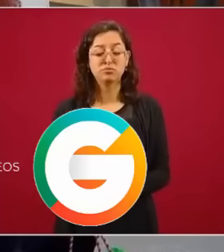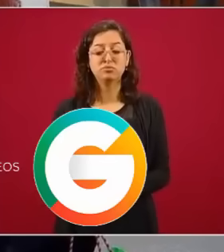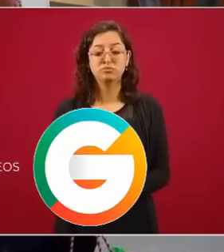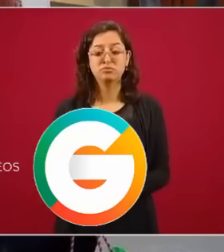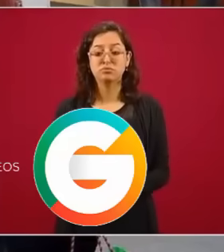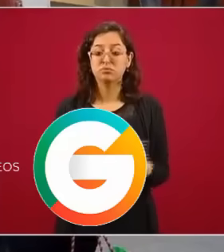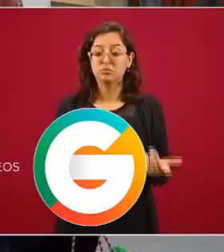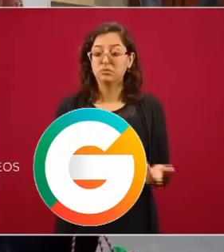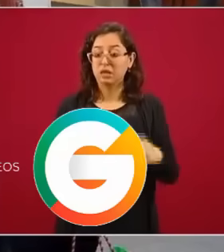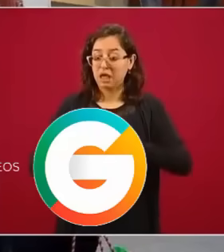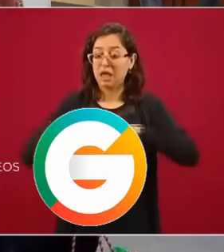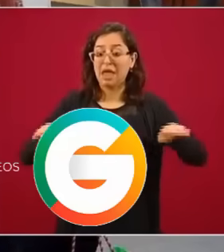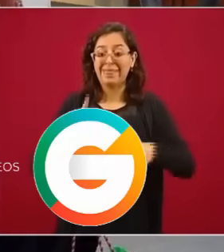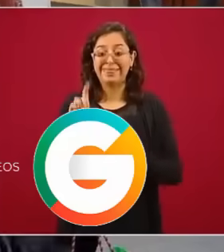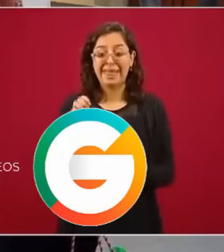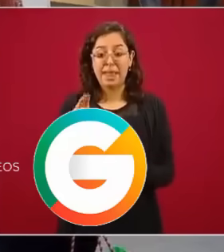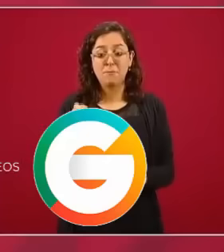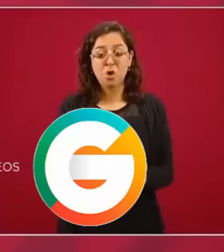para la democracia